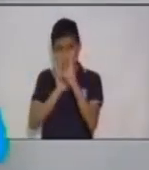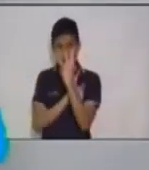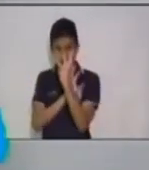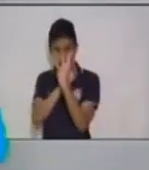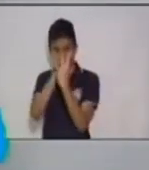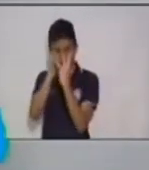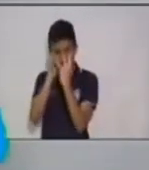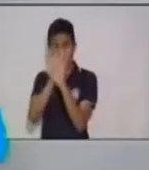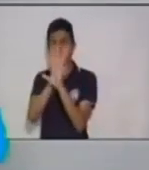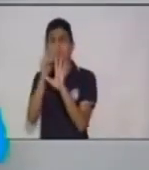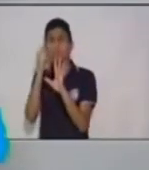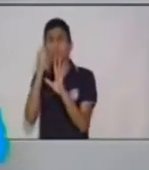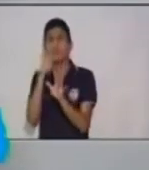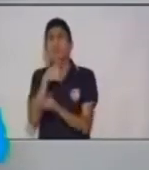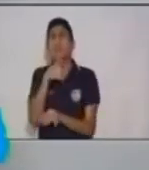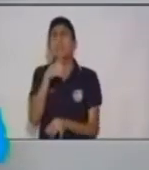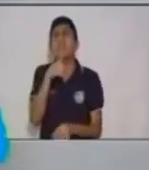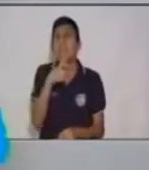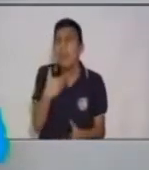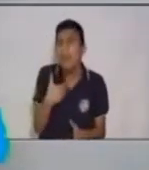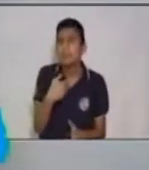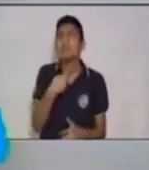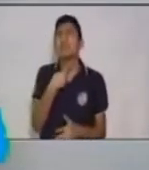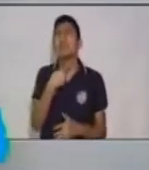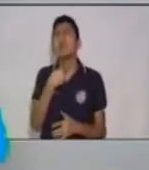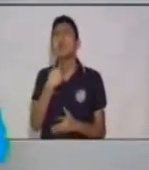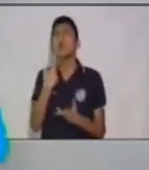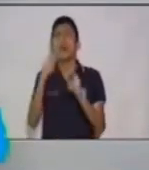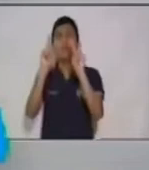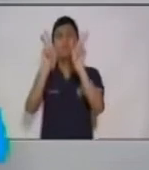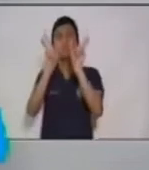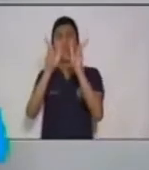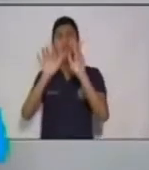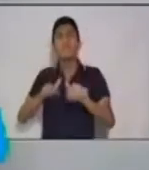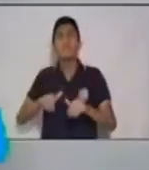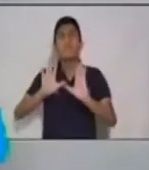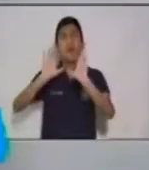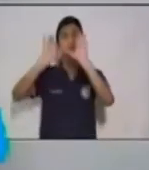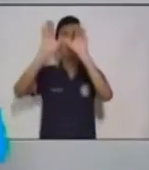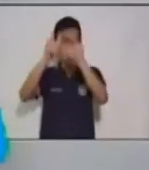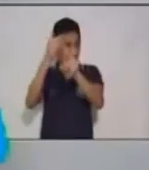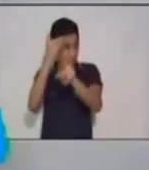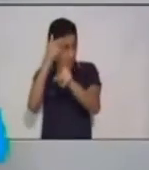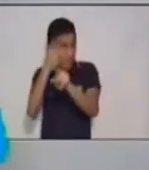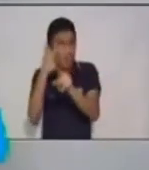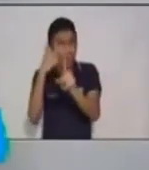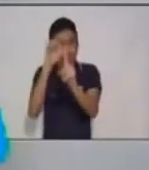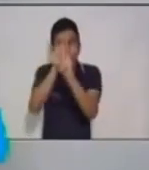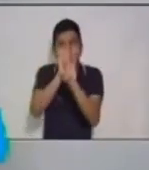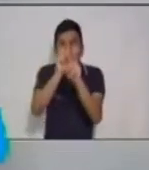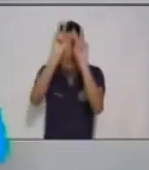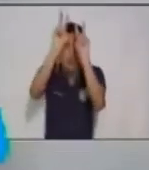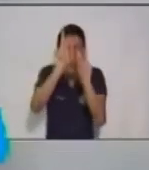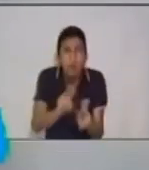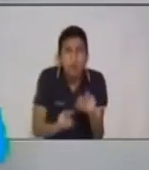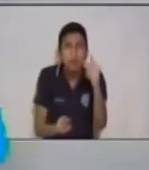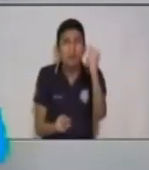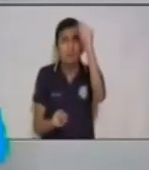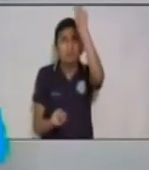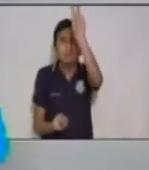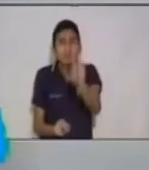Ahora interpretemos quiénes les gusta el baloncesto. Yo sé que ustedes tienen una visión